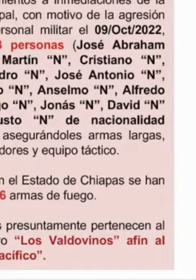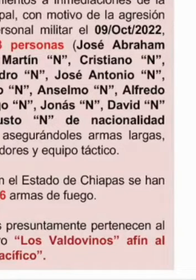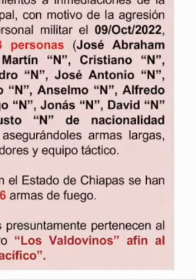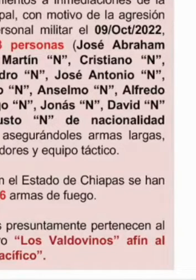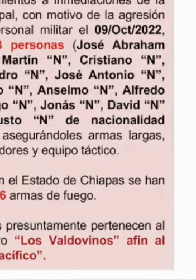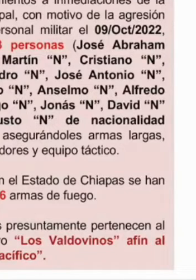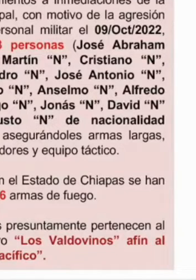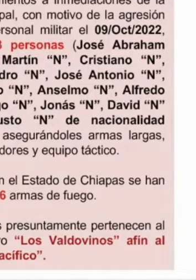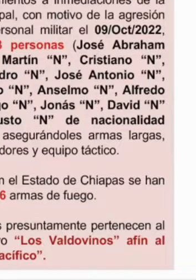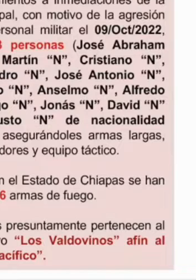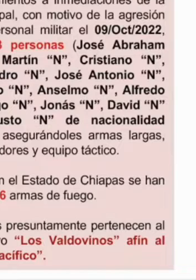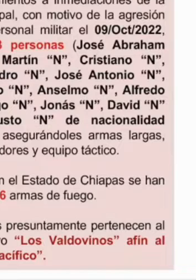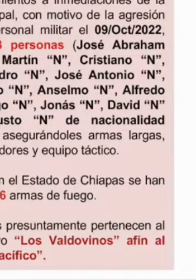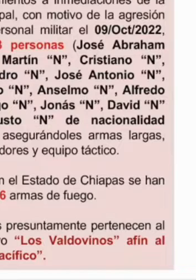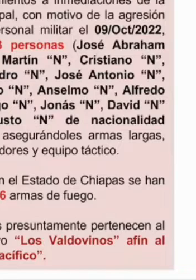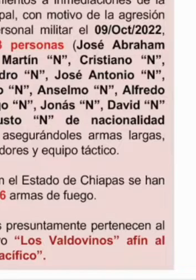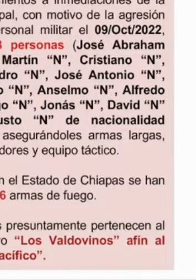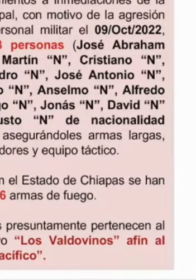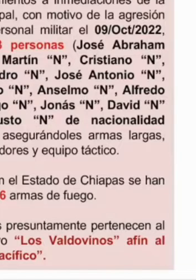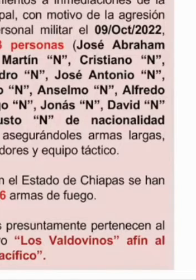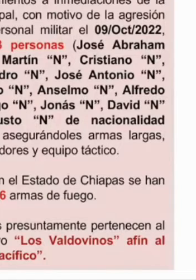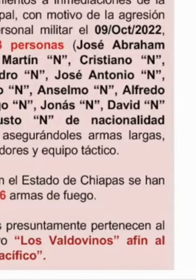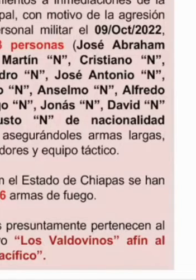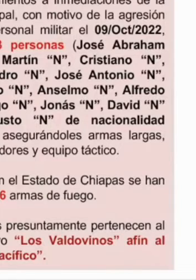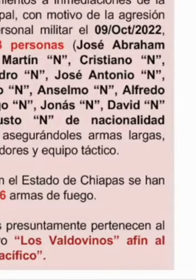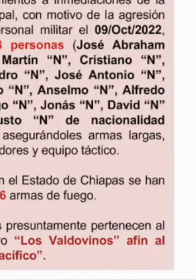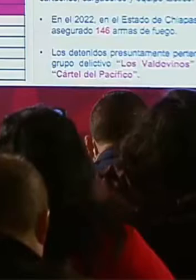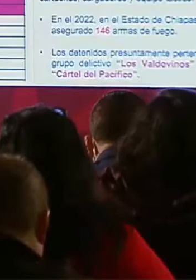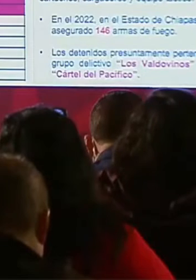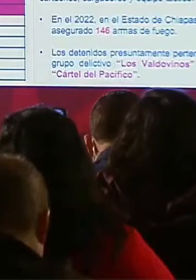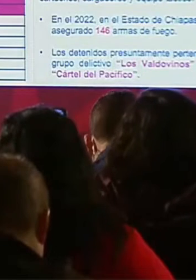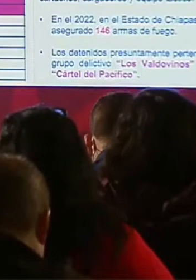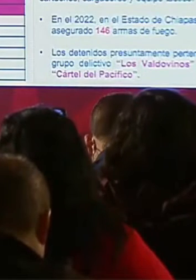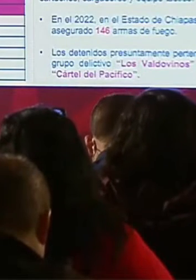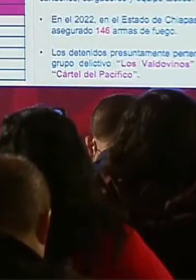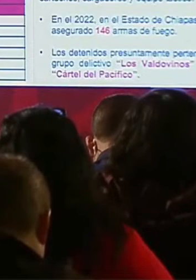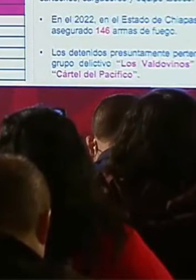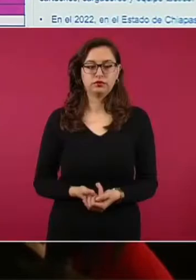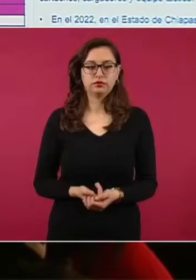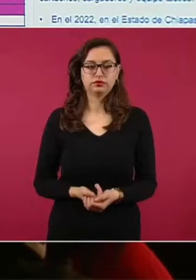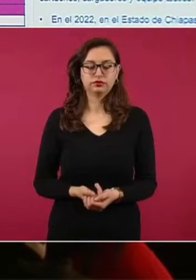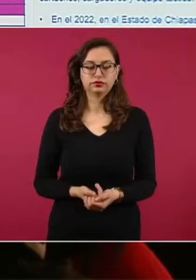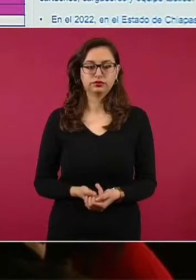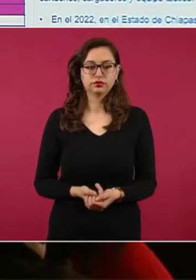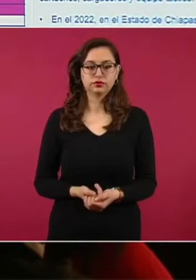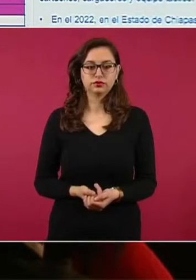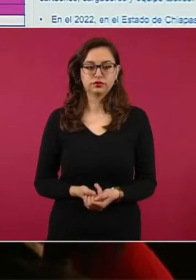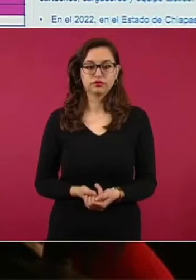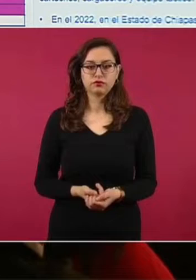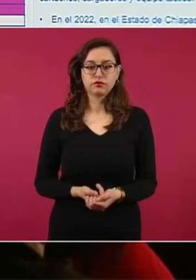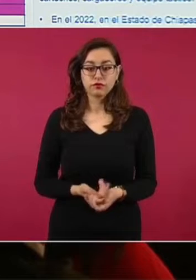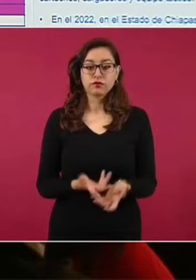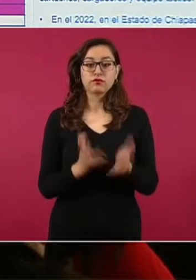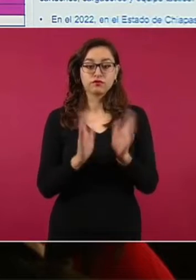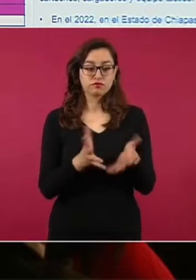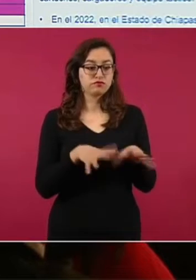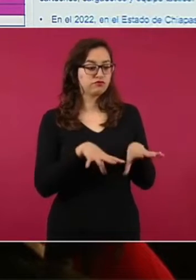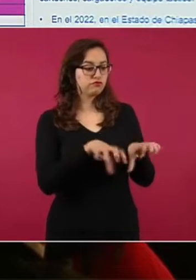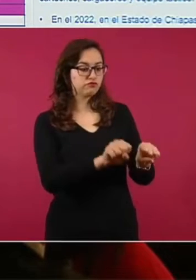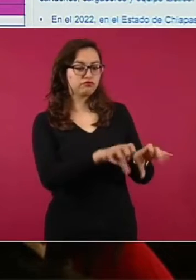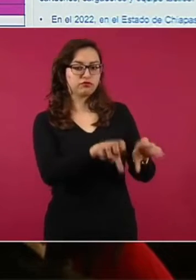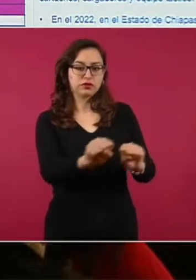9 de octubre. Hubo un despliegue muy eficaz y se pudo asegurar armas largas,